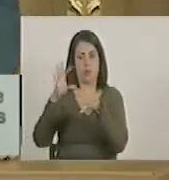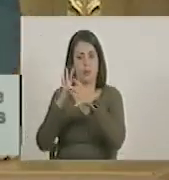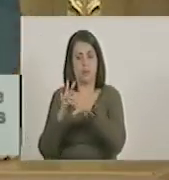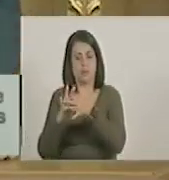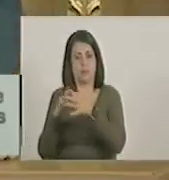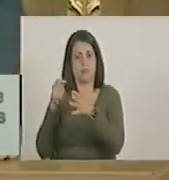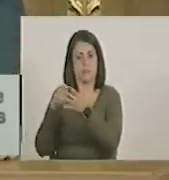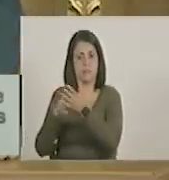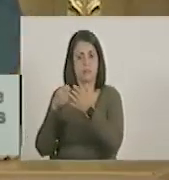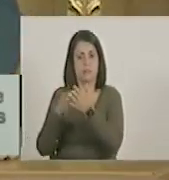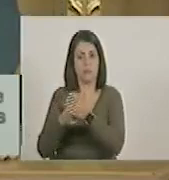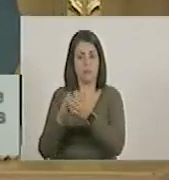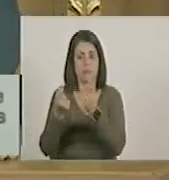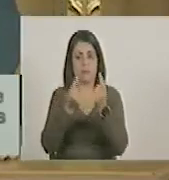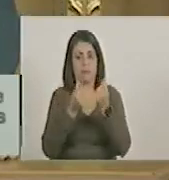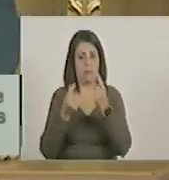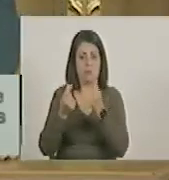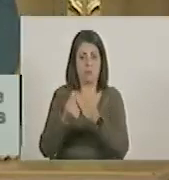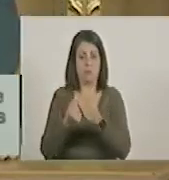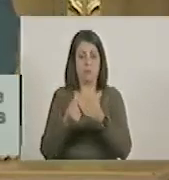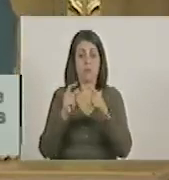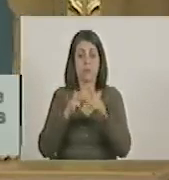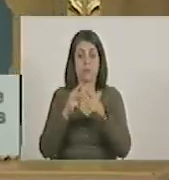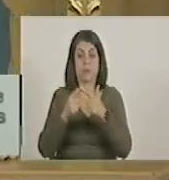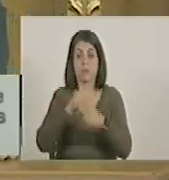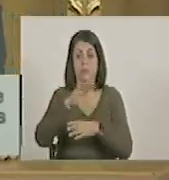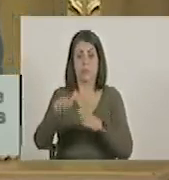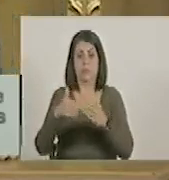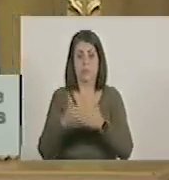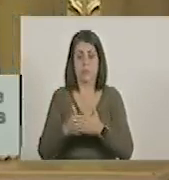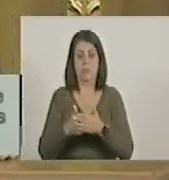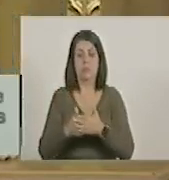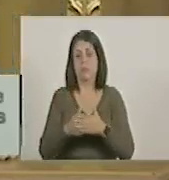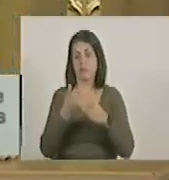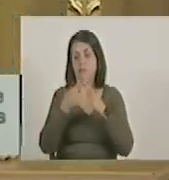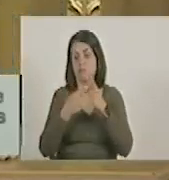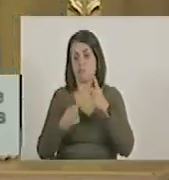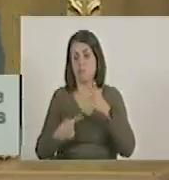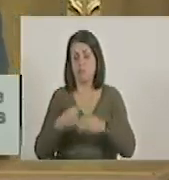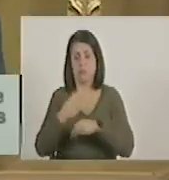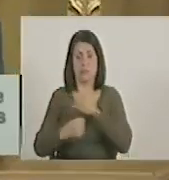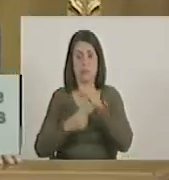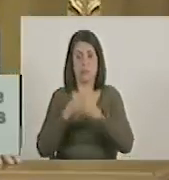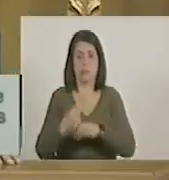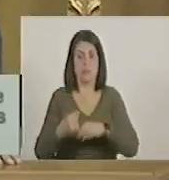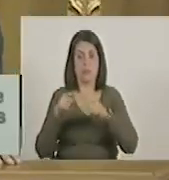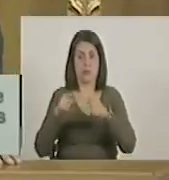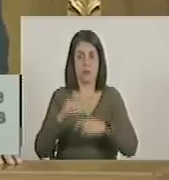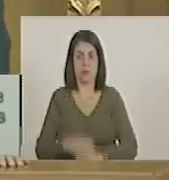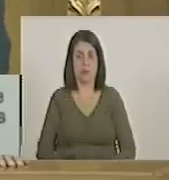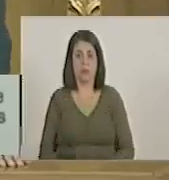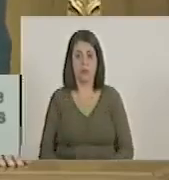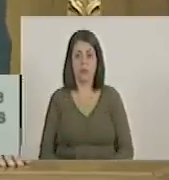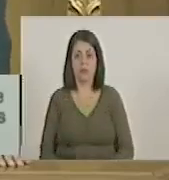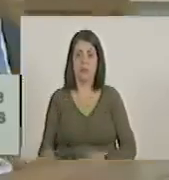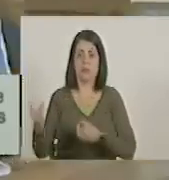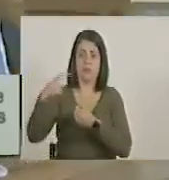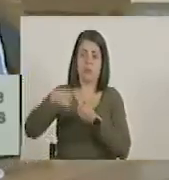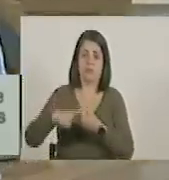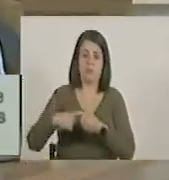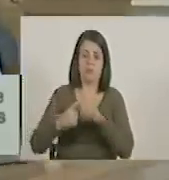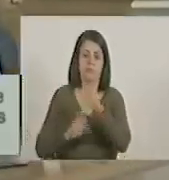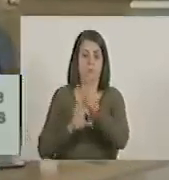sus ingresos financieros, y con ello toda la volatilidad que le imprime esa dependencia